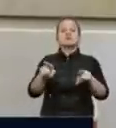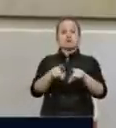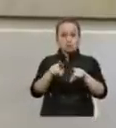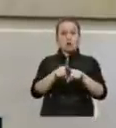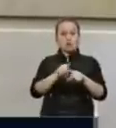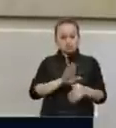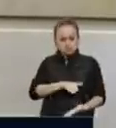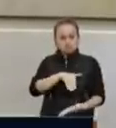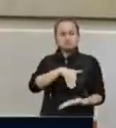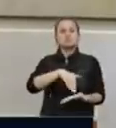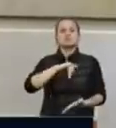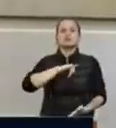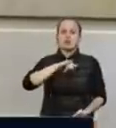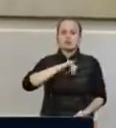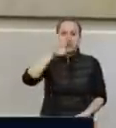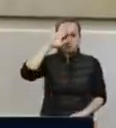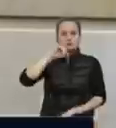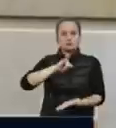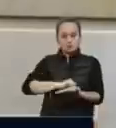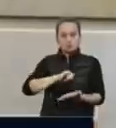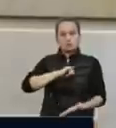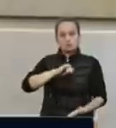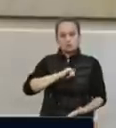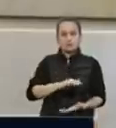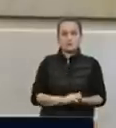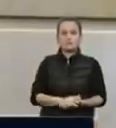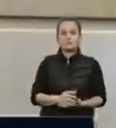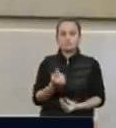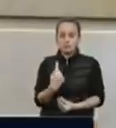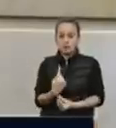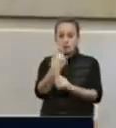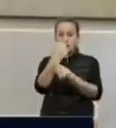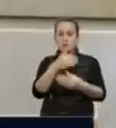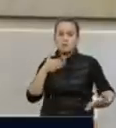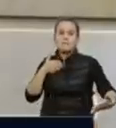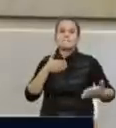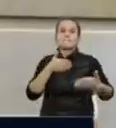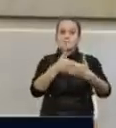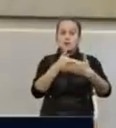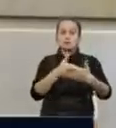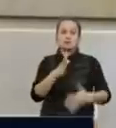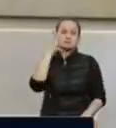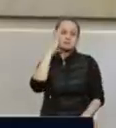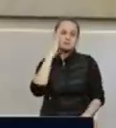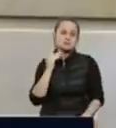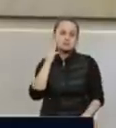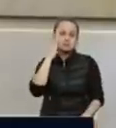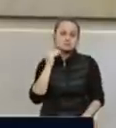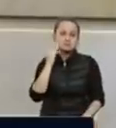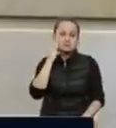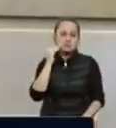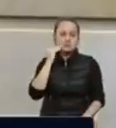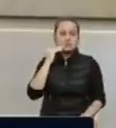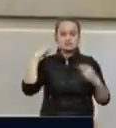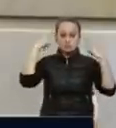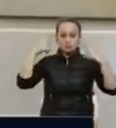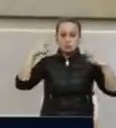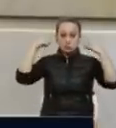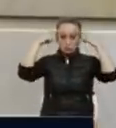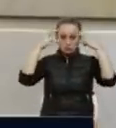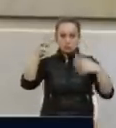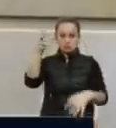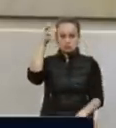eso. Y si desde la oposición, con toda la experiencia, con todo el